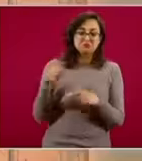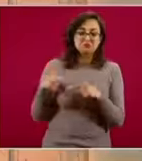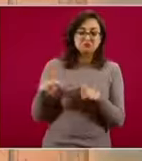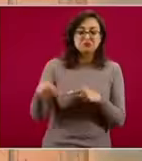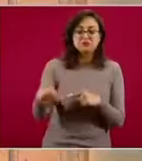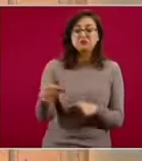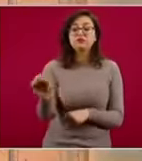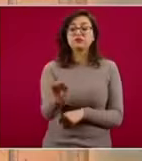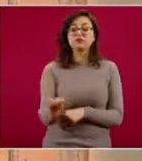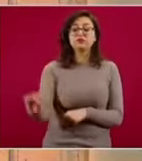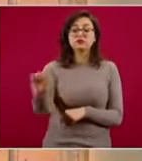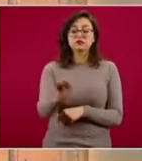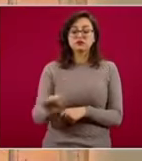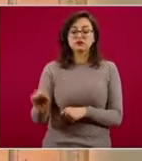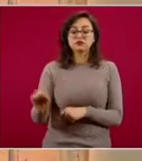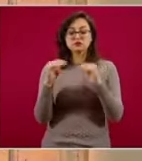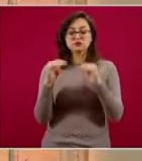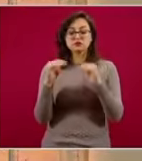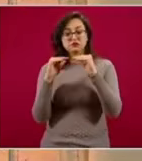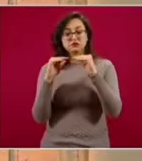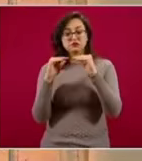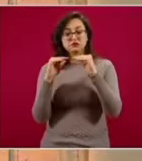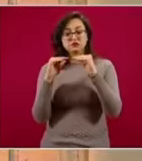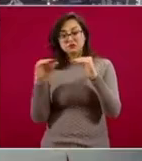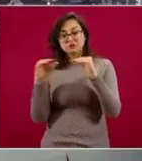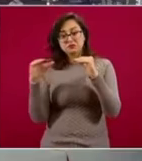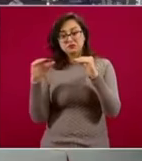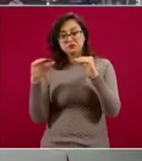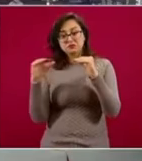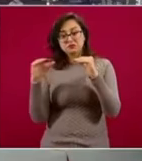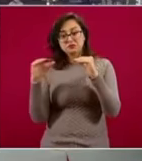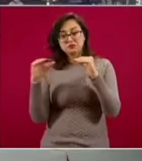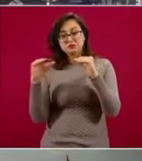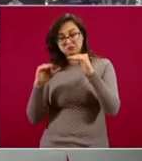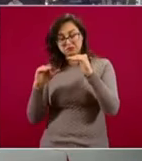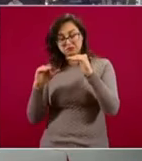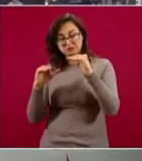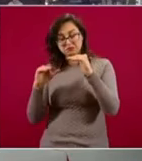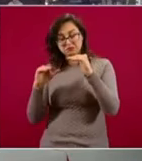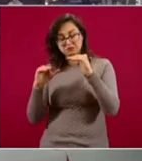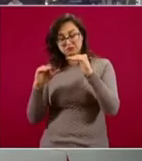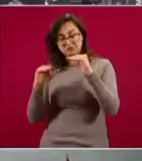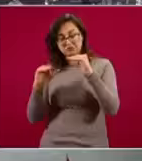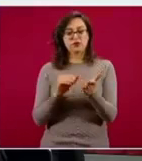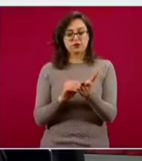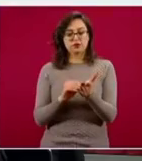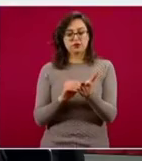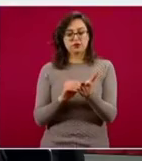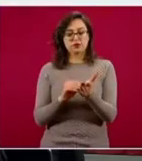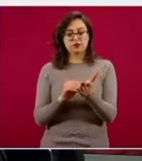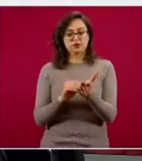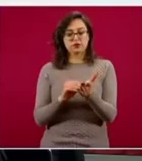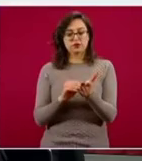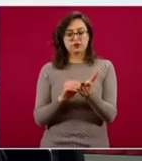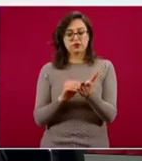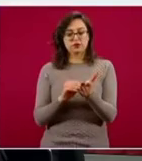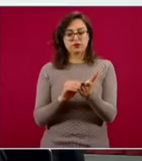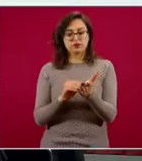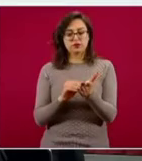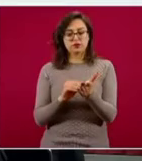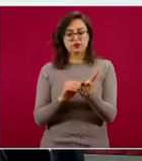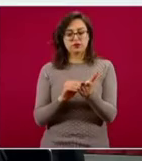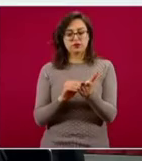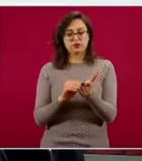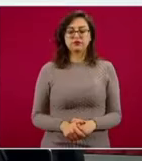al sábado, continúa todavía y continuaría por debajo de lo que hemos venido observando hasta la semana